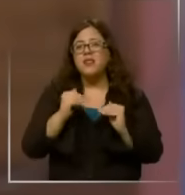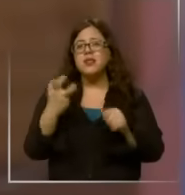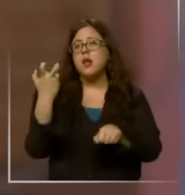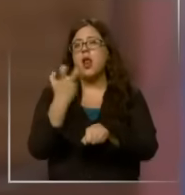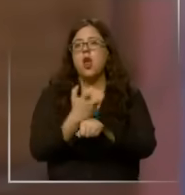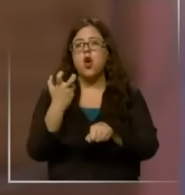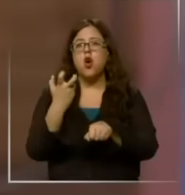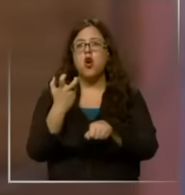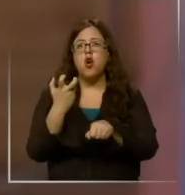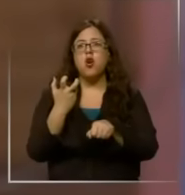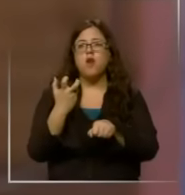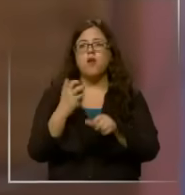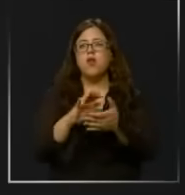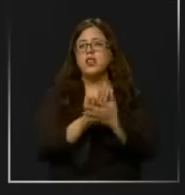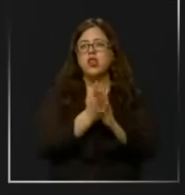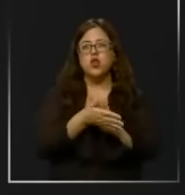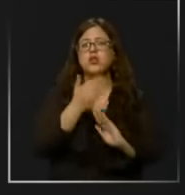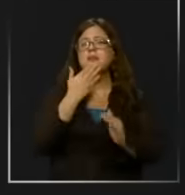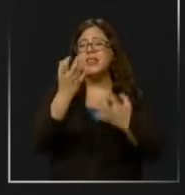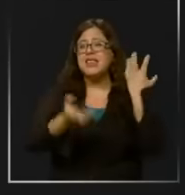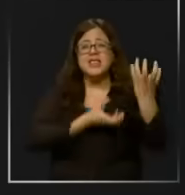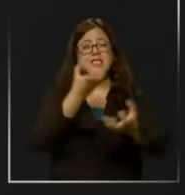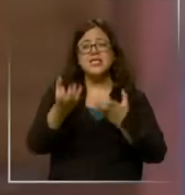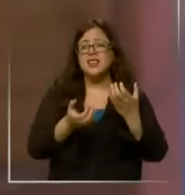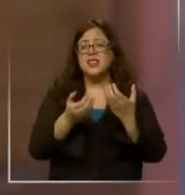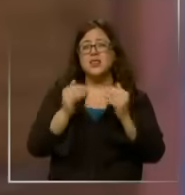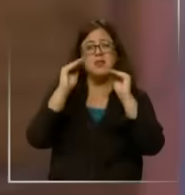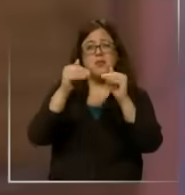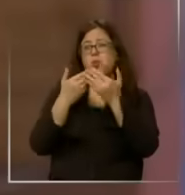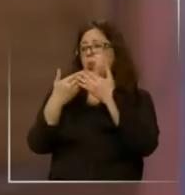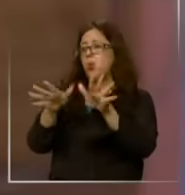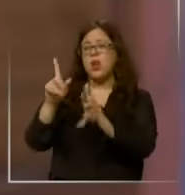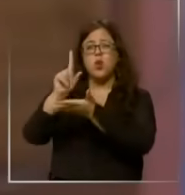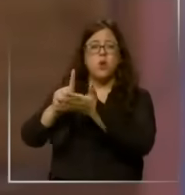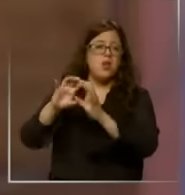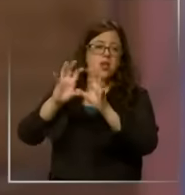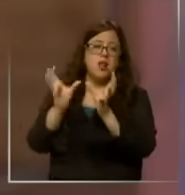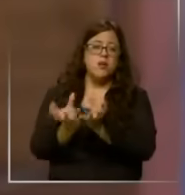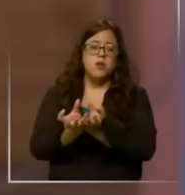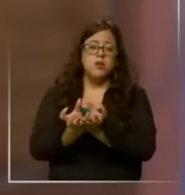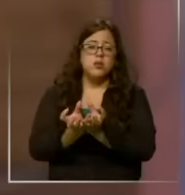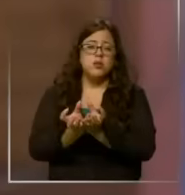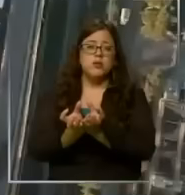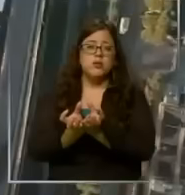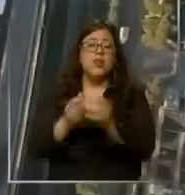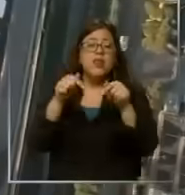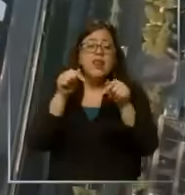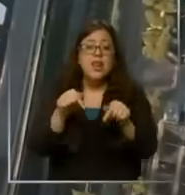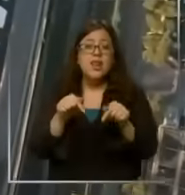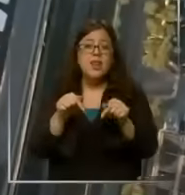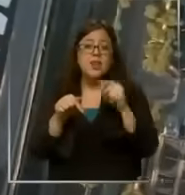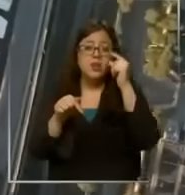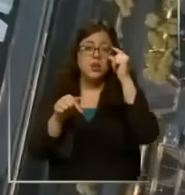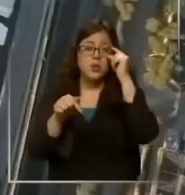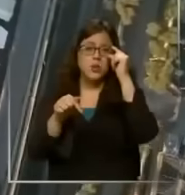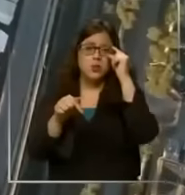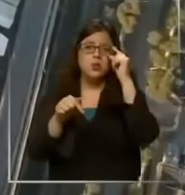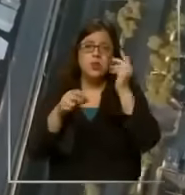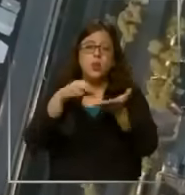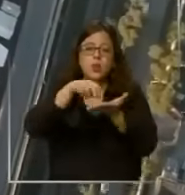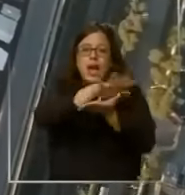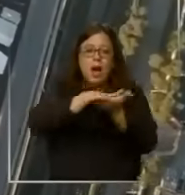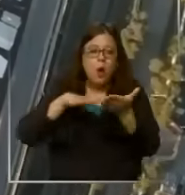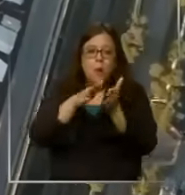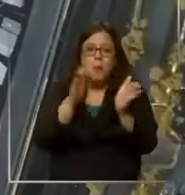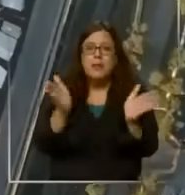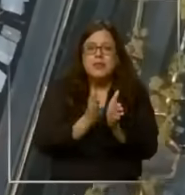robo, hay de todo, hay incendios, como en cualquier parte del mundo. Porque esto es, como dije una vez, una mini ciudad, es lo